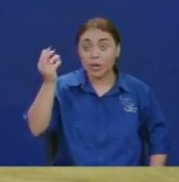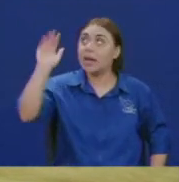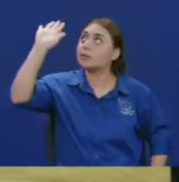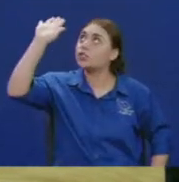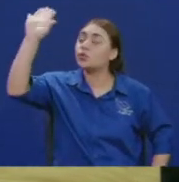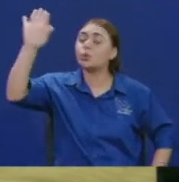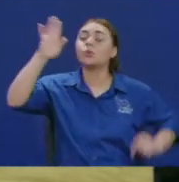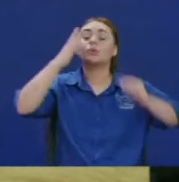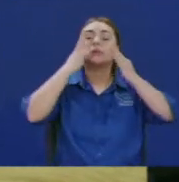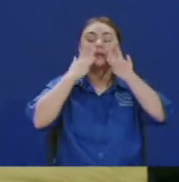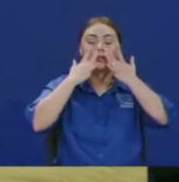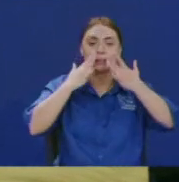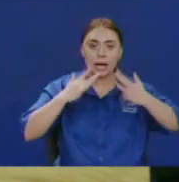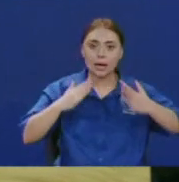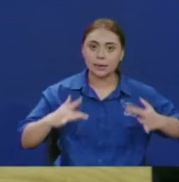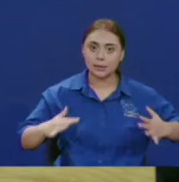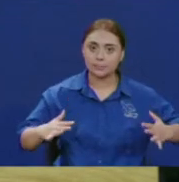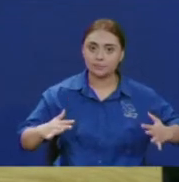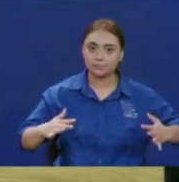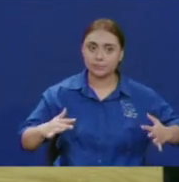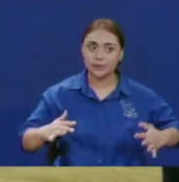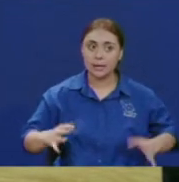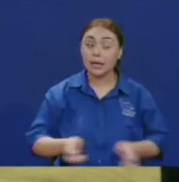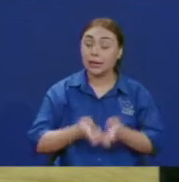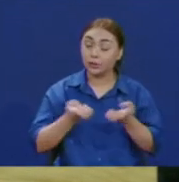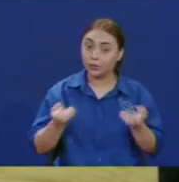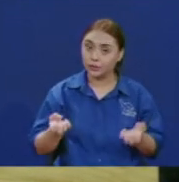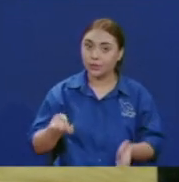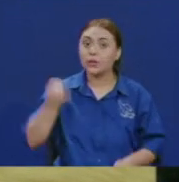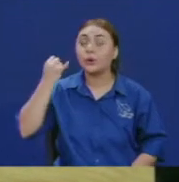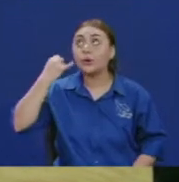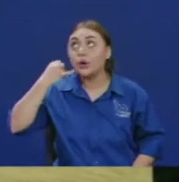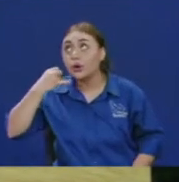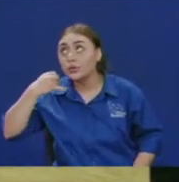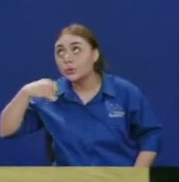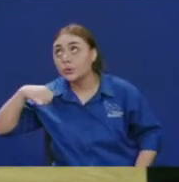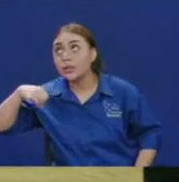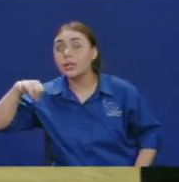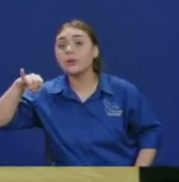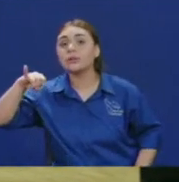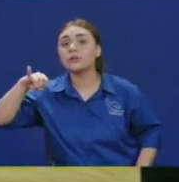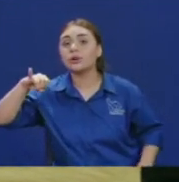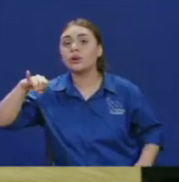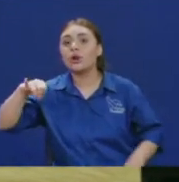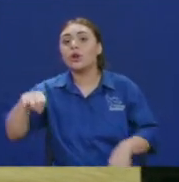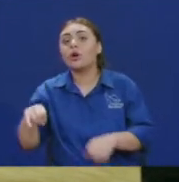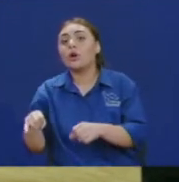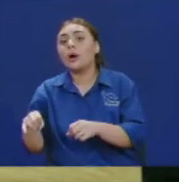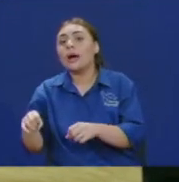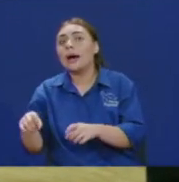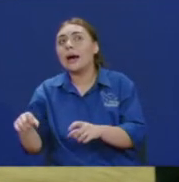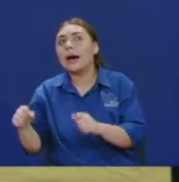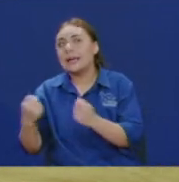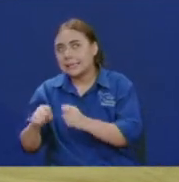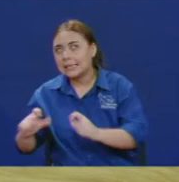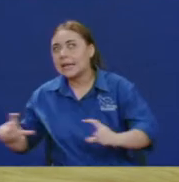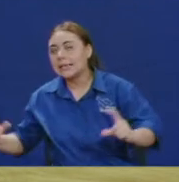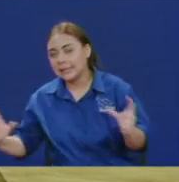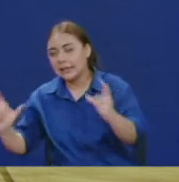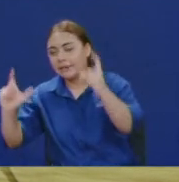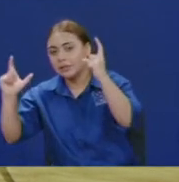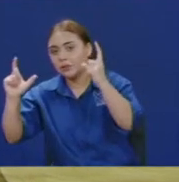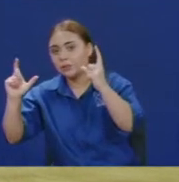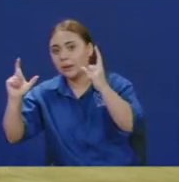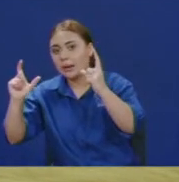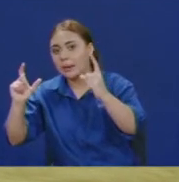judíos comían el cordero y estaban prefigurando lo que habría de venir más adelante, ¿va? Entonces, a Pascua,